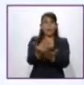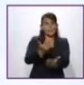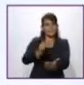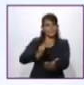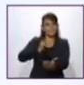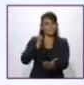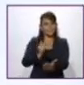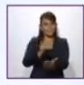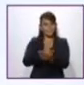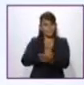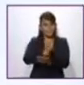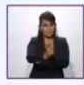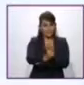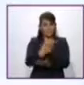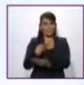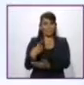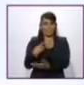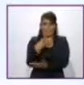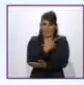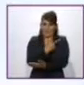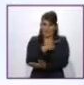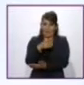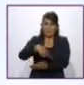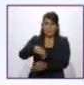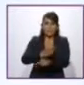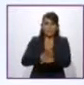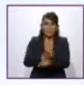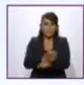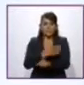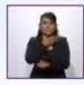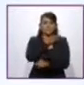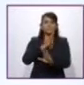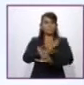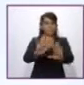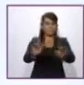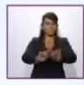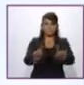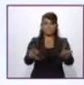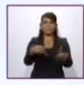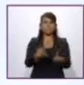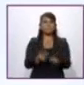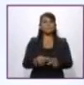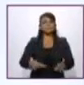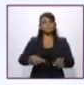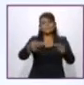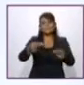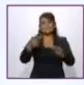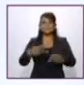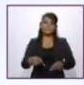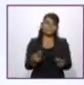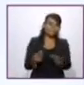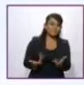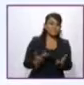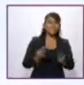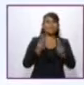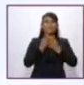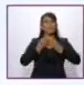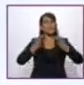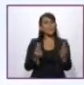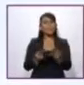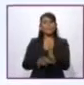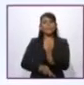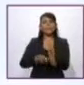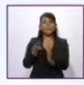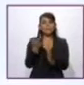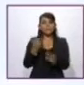decir que se generará una deuda pública, por supuesto que no, pero necesitamos reactivar nuestra economía, es lo que urge. Entonces,